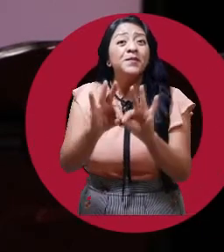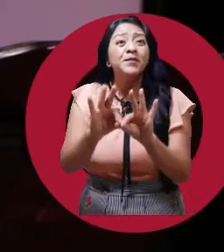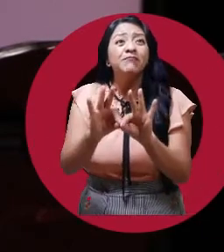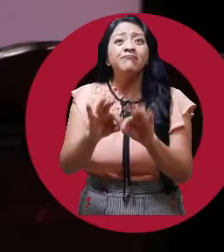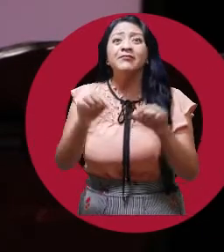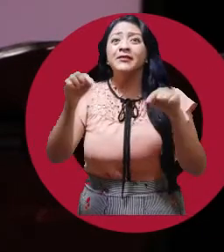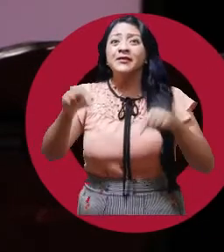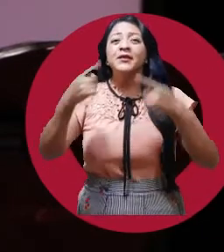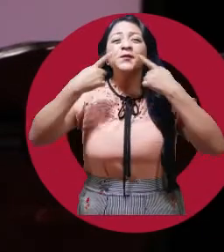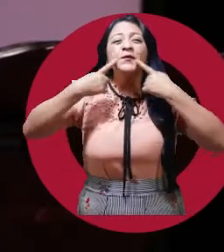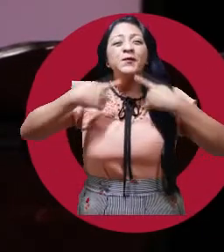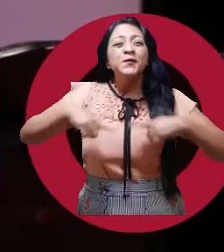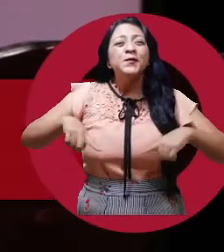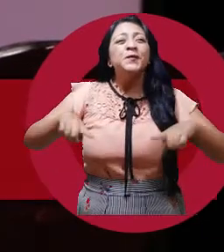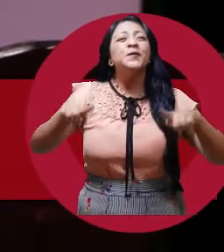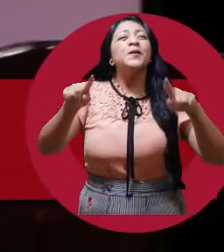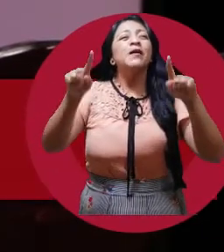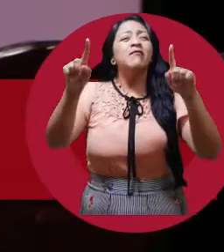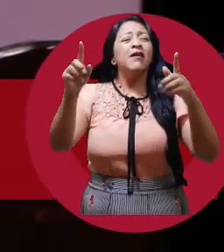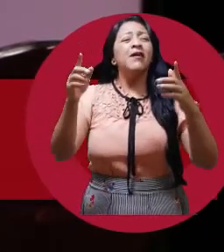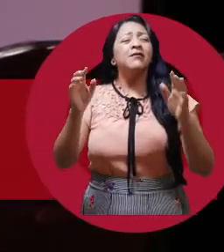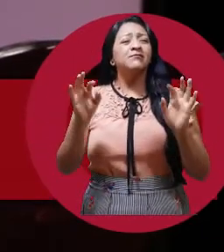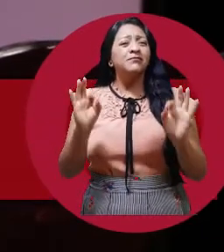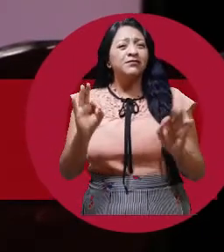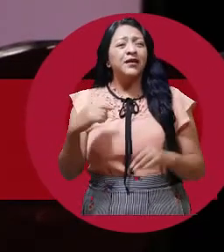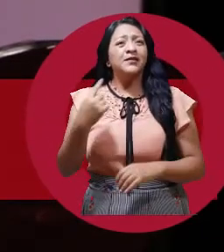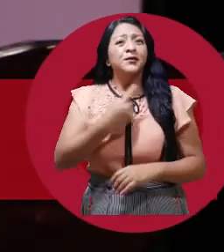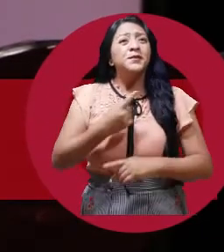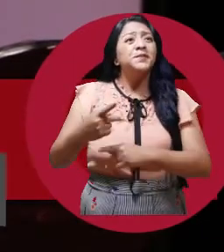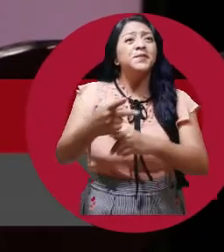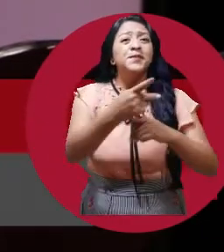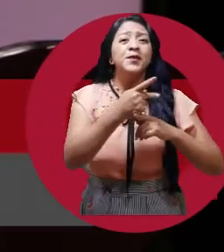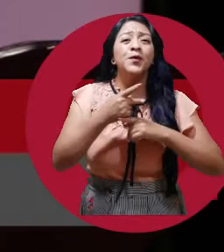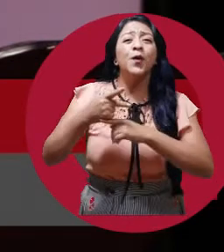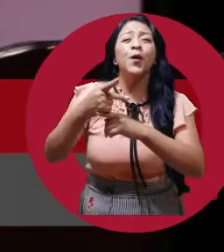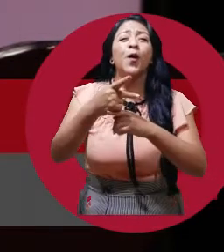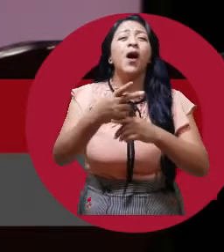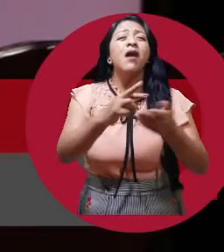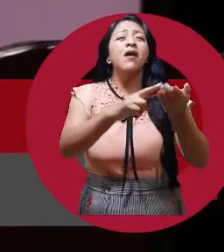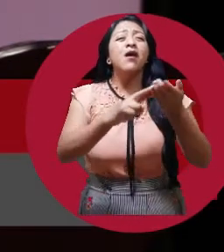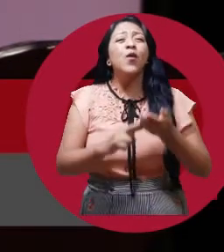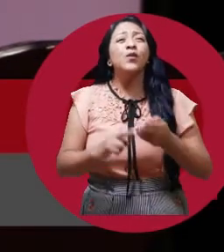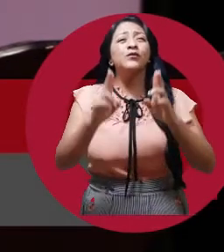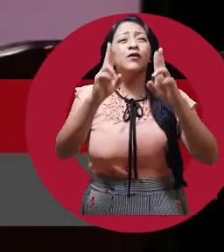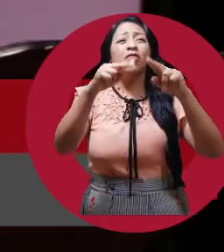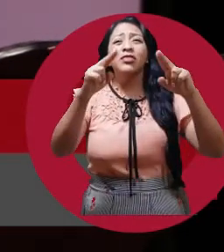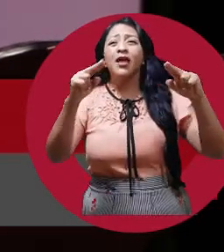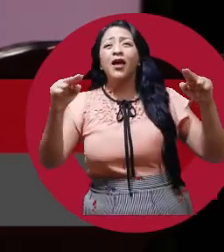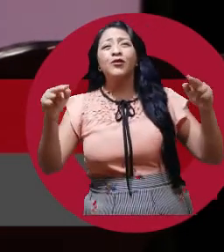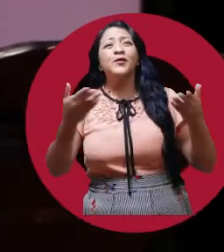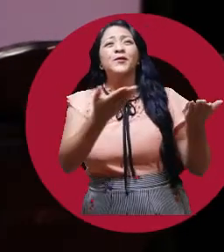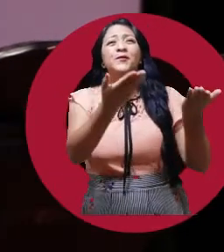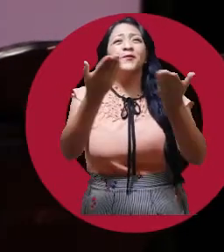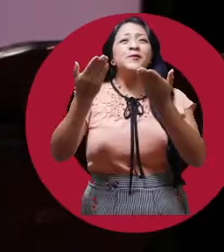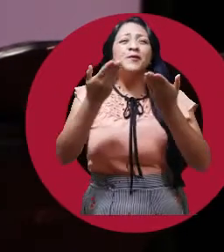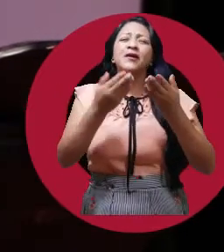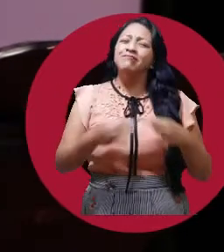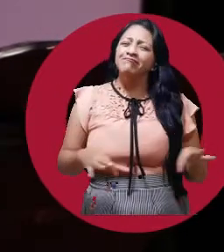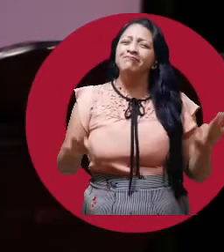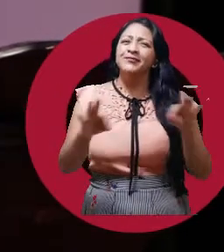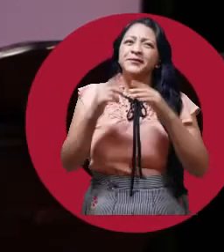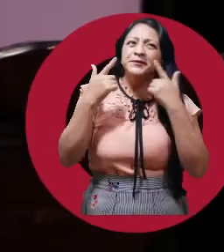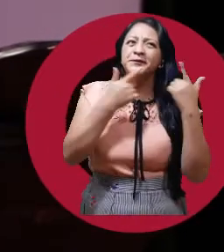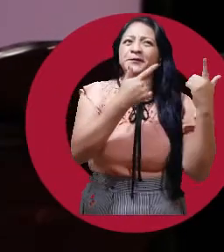través de esta declaratoria podamos nosotros proteger los recursos hídricos, los recursos